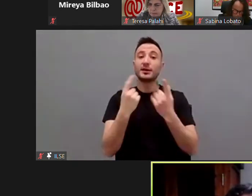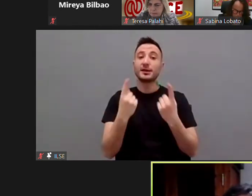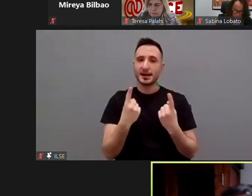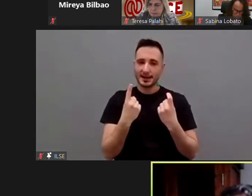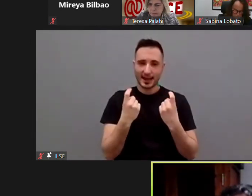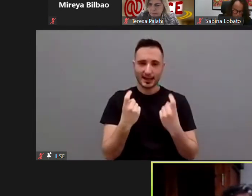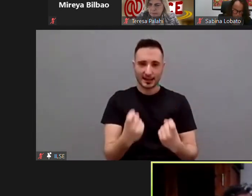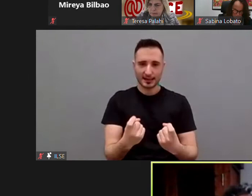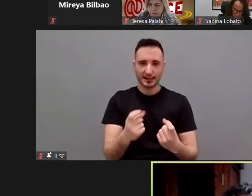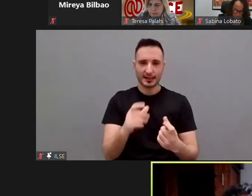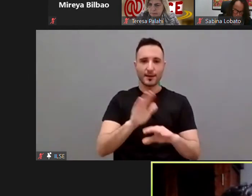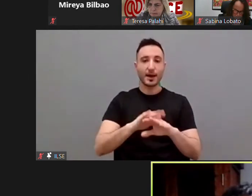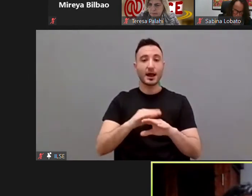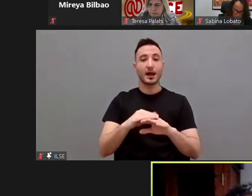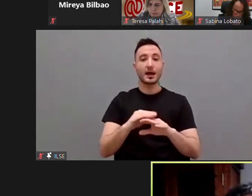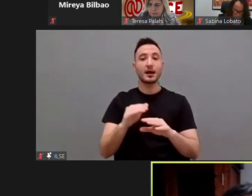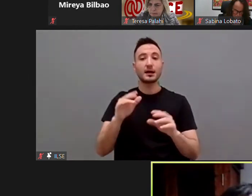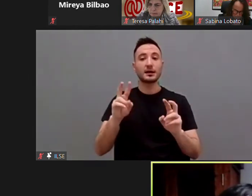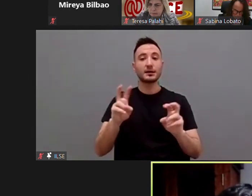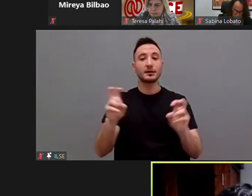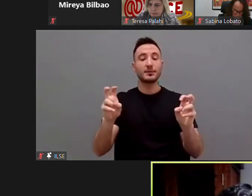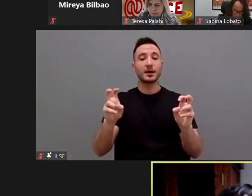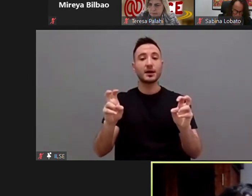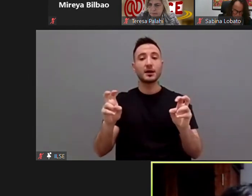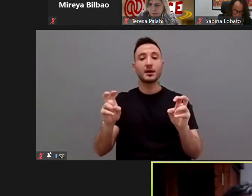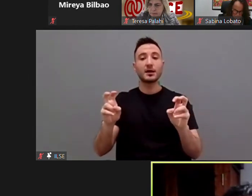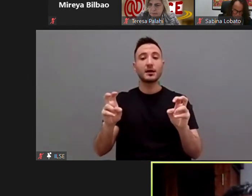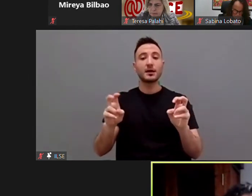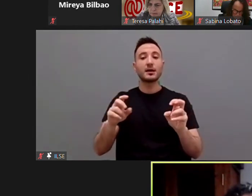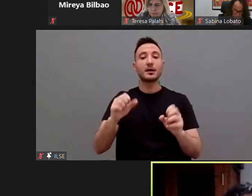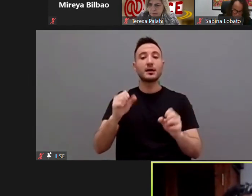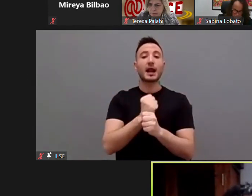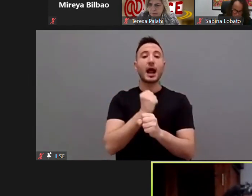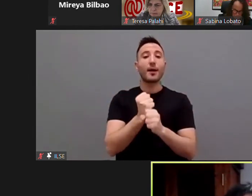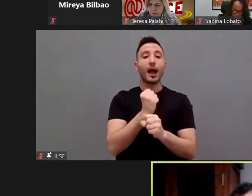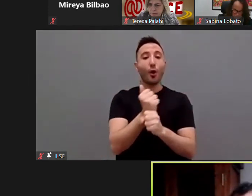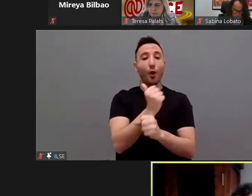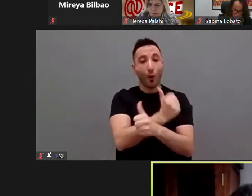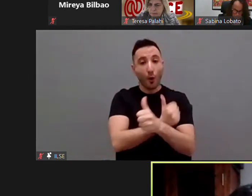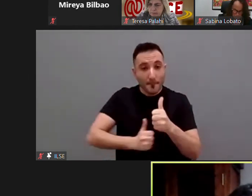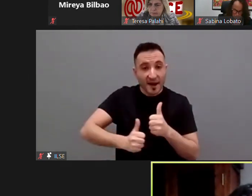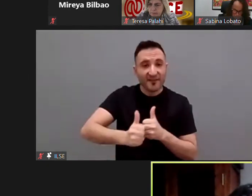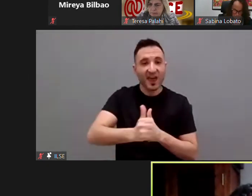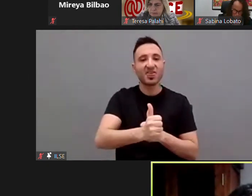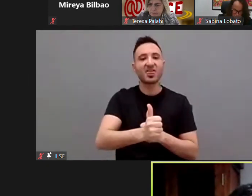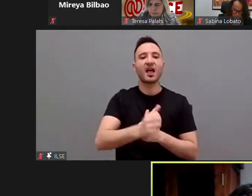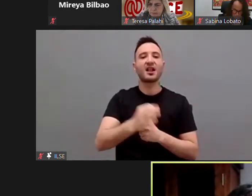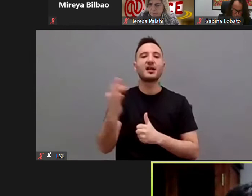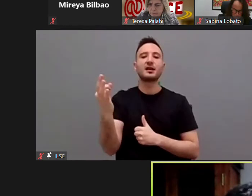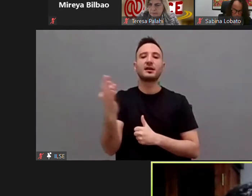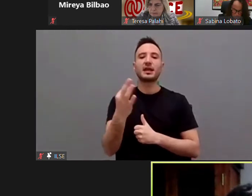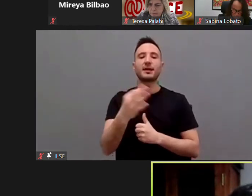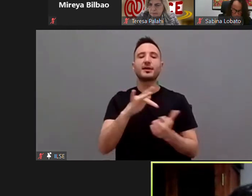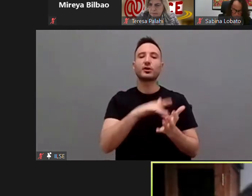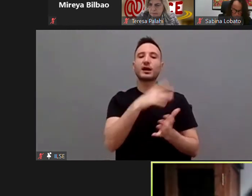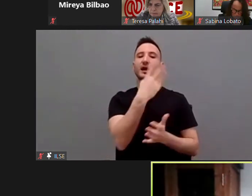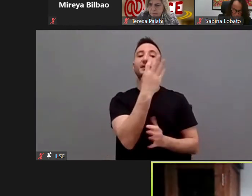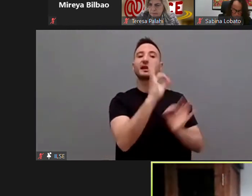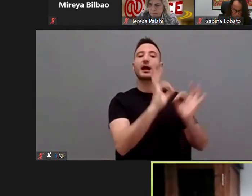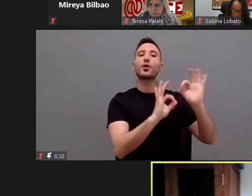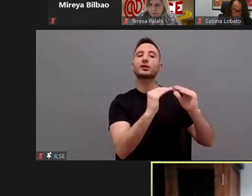para poder formarles se entiende y se considera que el trabajo presencial debe ser un poco superior a ese 30%, es decir,